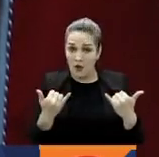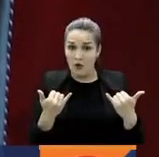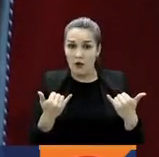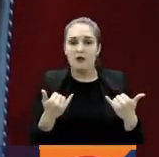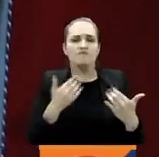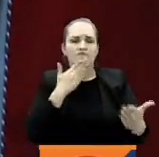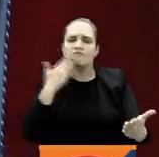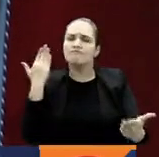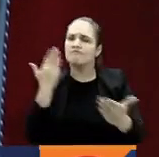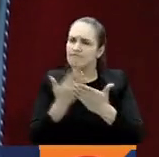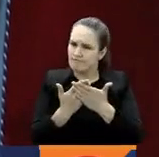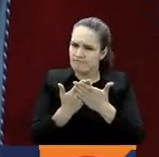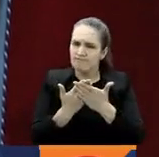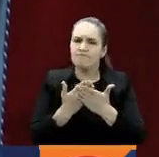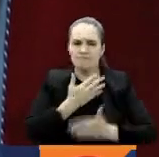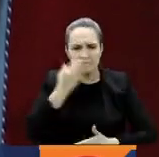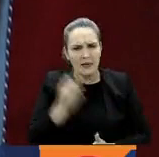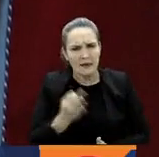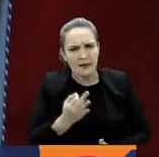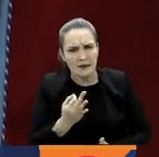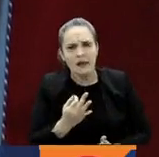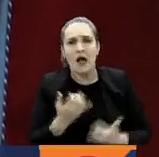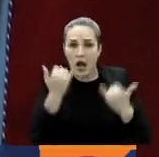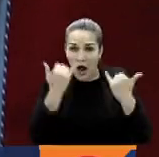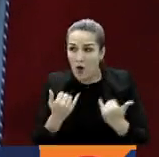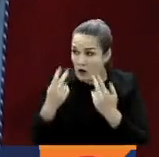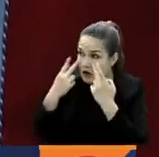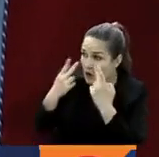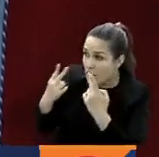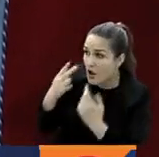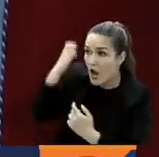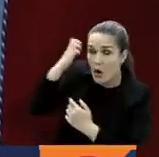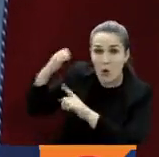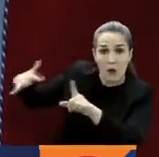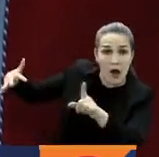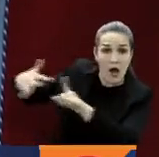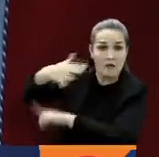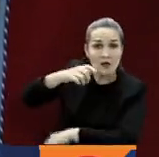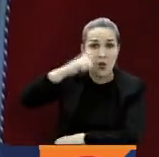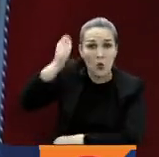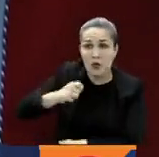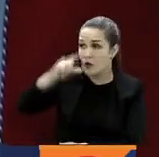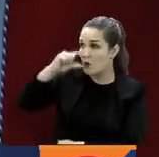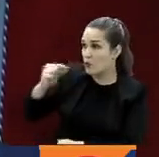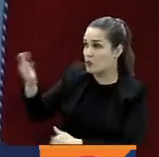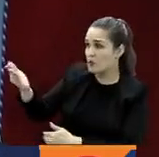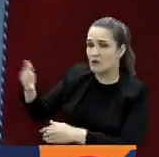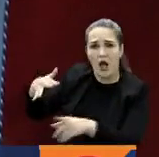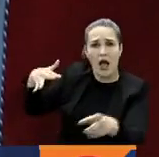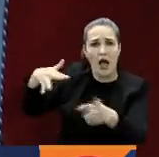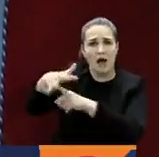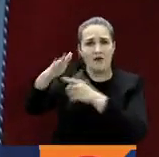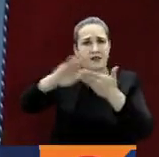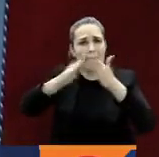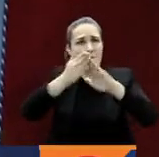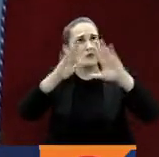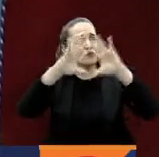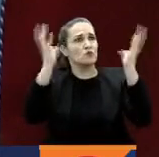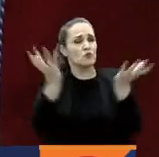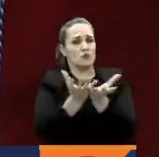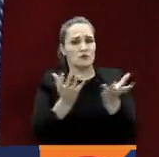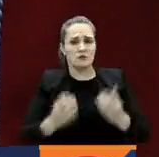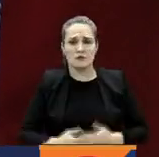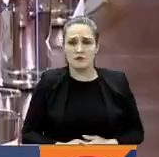agradecerle por eso no sólo es una amenaza para europa y asia sino que es una amenaza para la paz y la estabilidad internacional